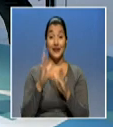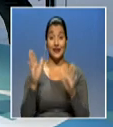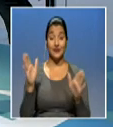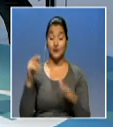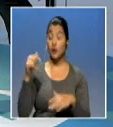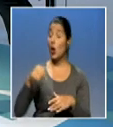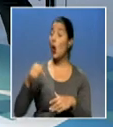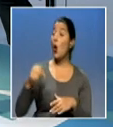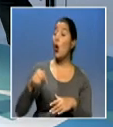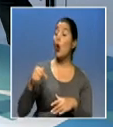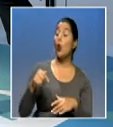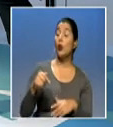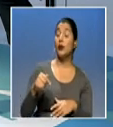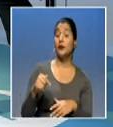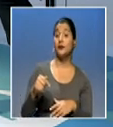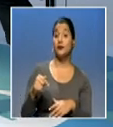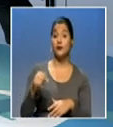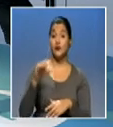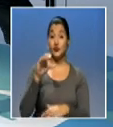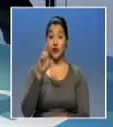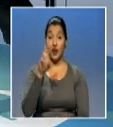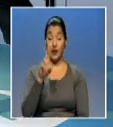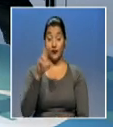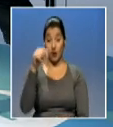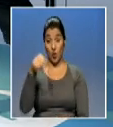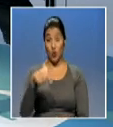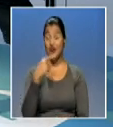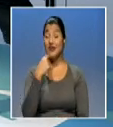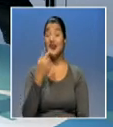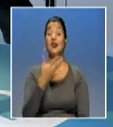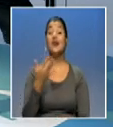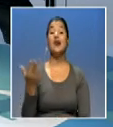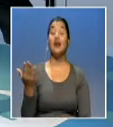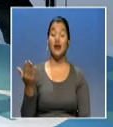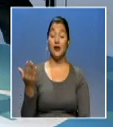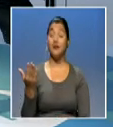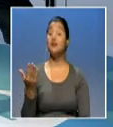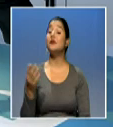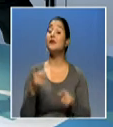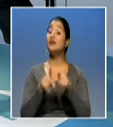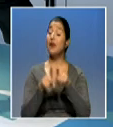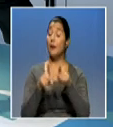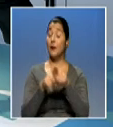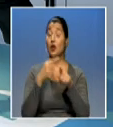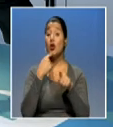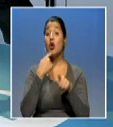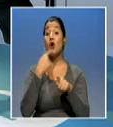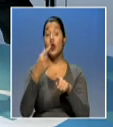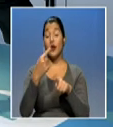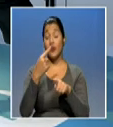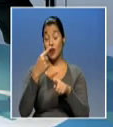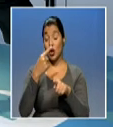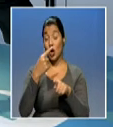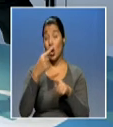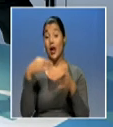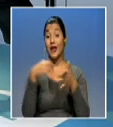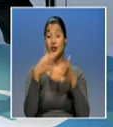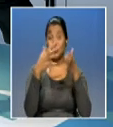hoy el medio digital CR Hoy que parte también de los argumentos tenían que ver con unos